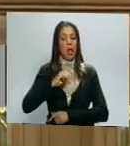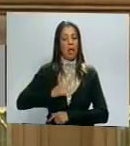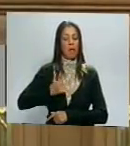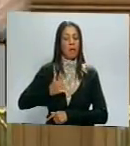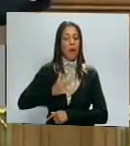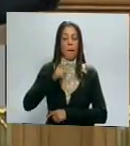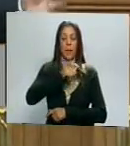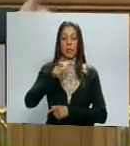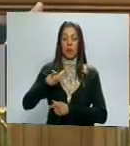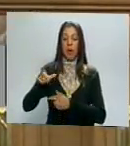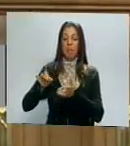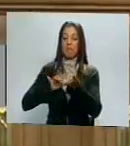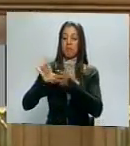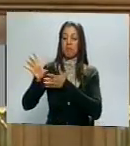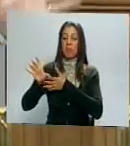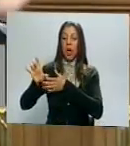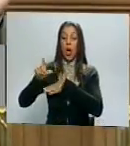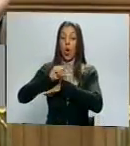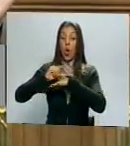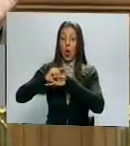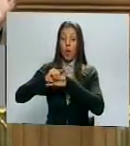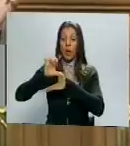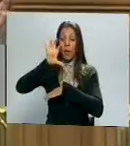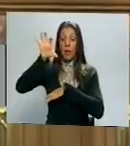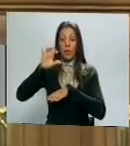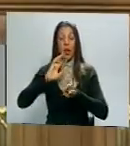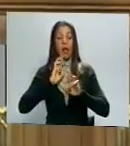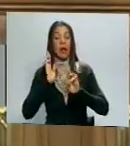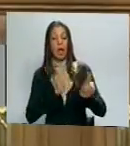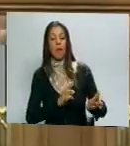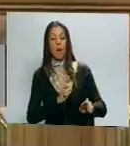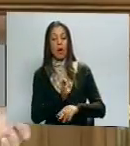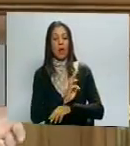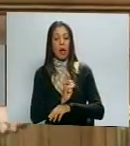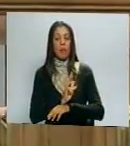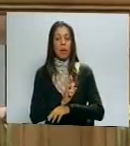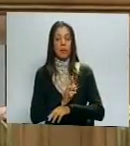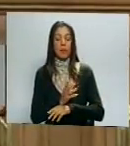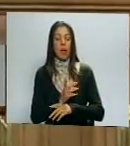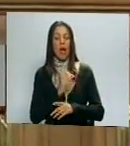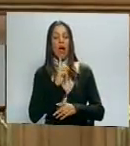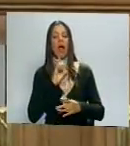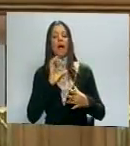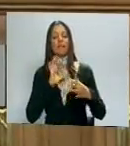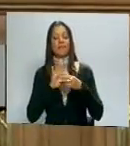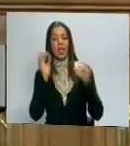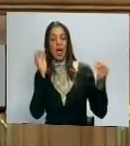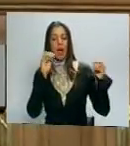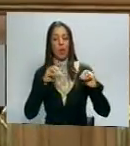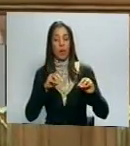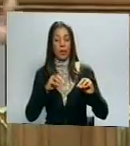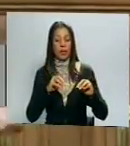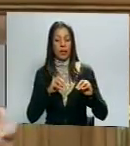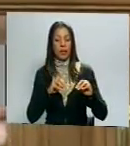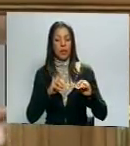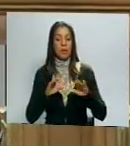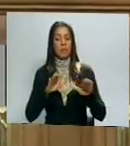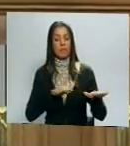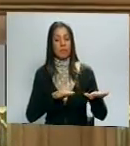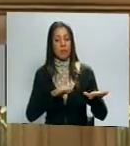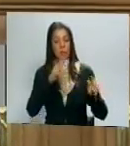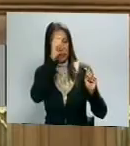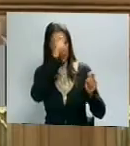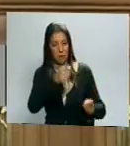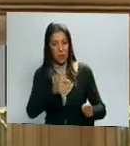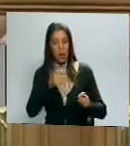personas no gratas, y los respectivos gobiernos inmediatamente respondieron en reciprocidad y de hecho dándole reconocimiento